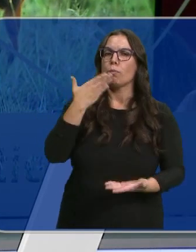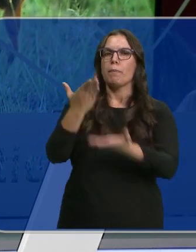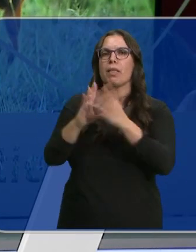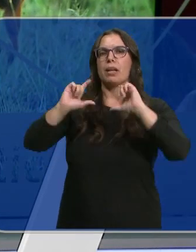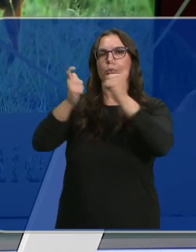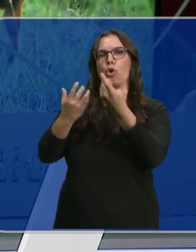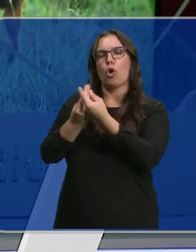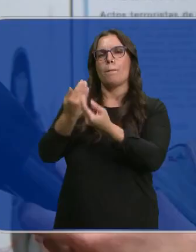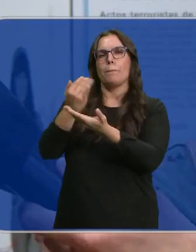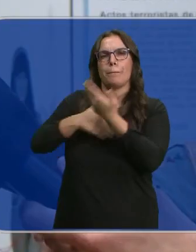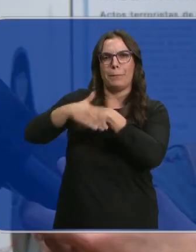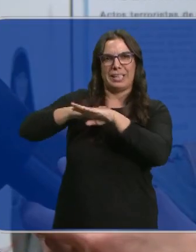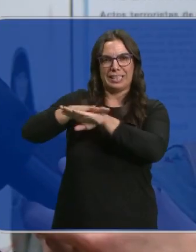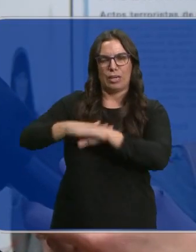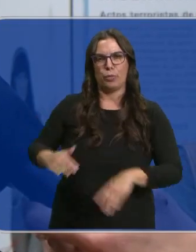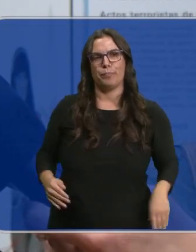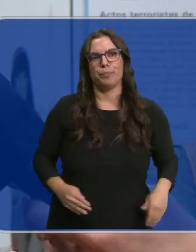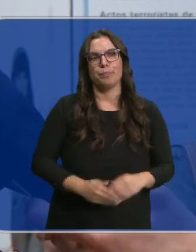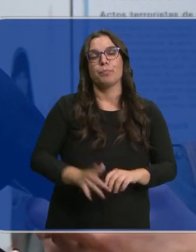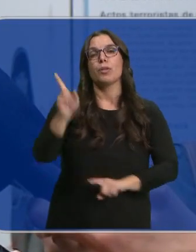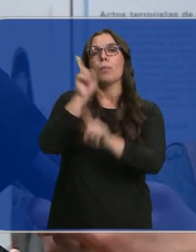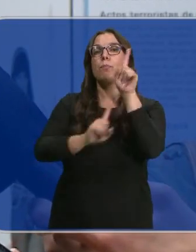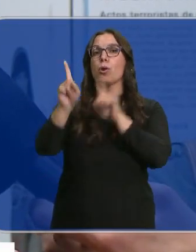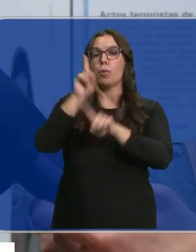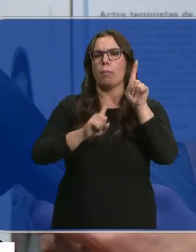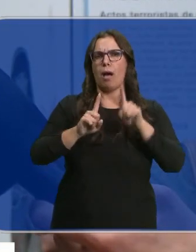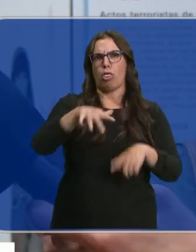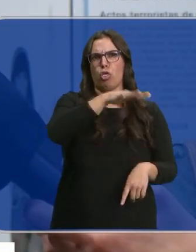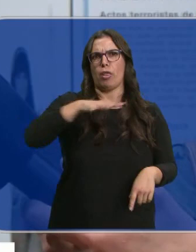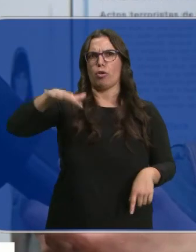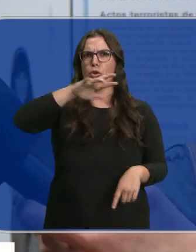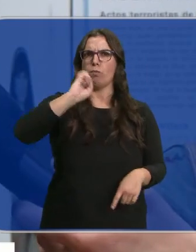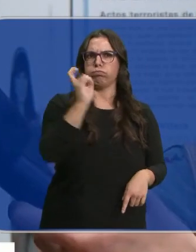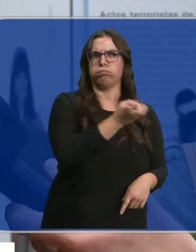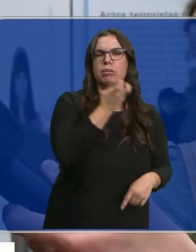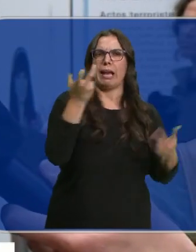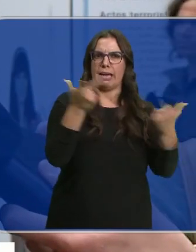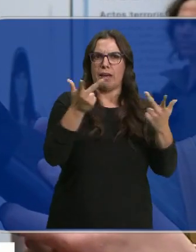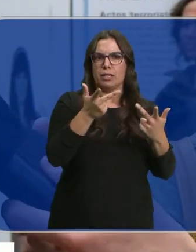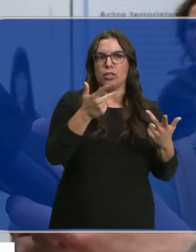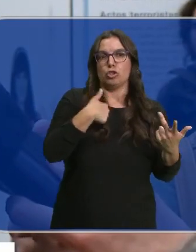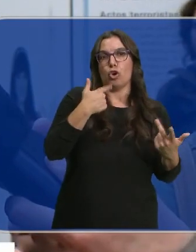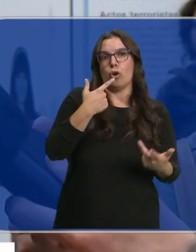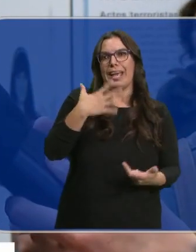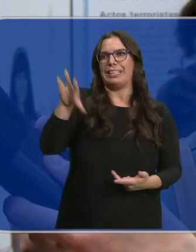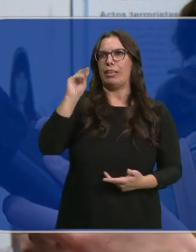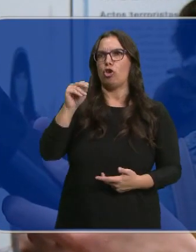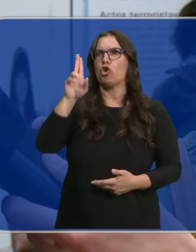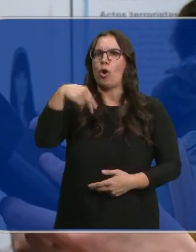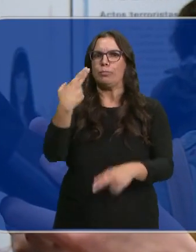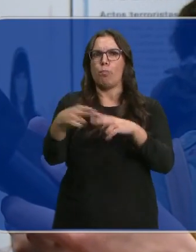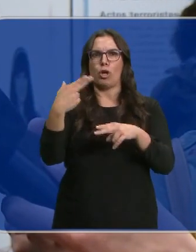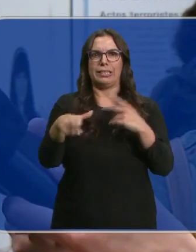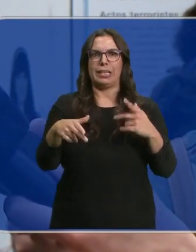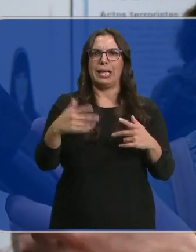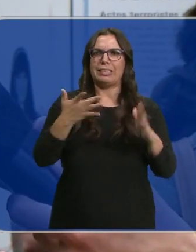Ministerio. Los problemas que está causando en muchas zonas de Castilla y León son graves. Yo entiendo que eso no es politizar, sino es